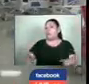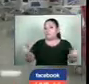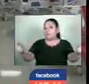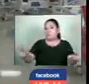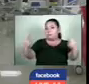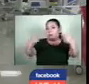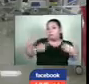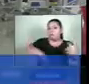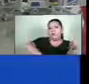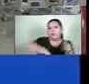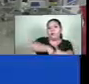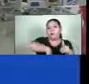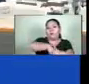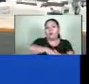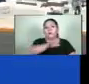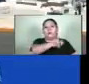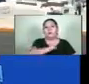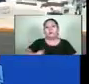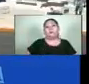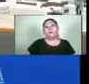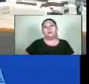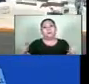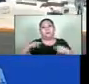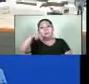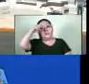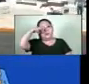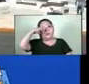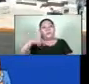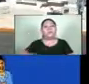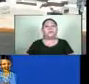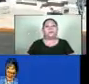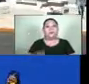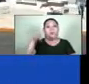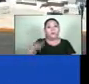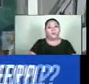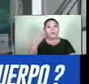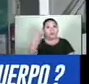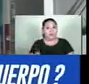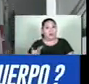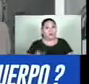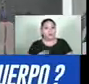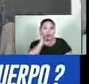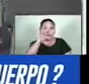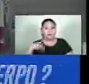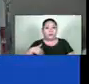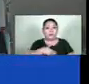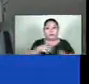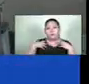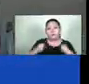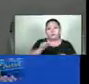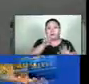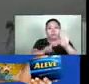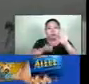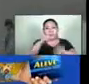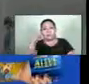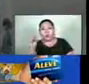encuentro deportivo entre El Salvador y México. A la fecha, Salud registra entre 600 y